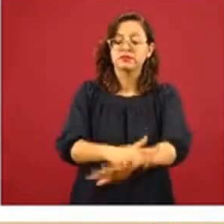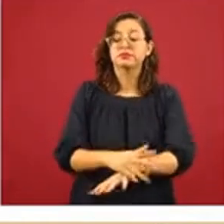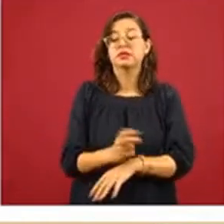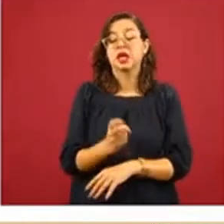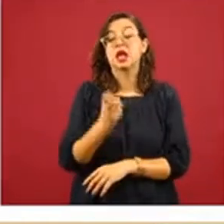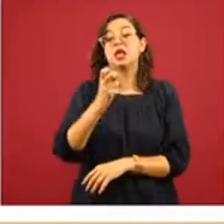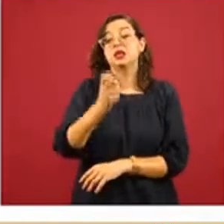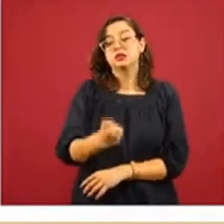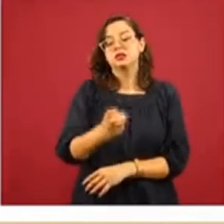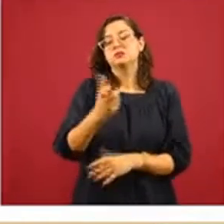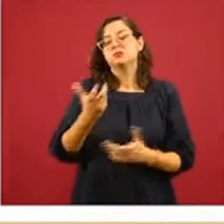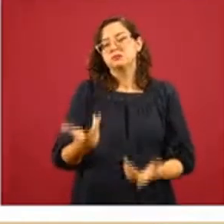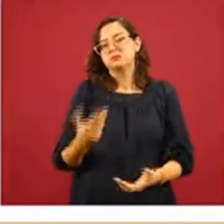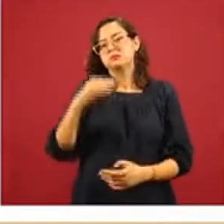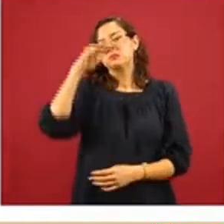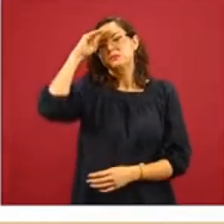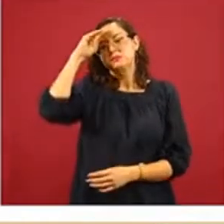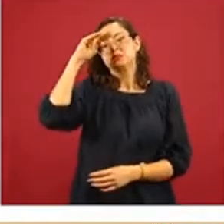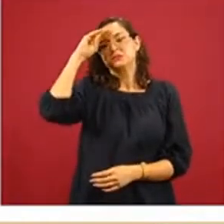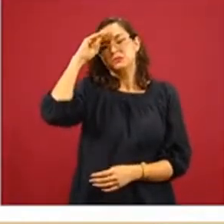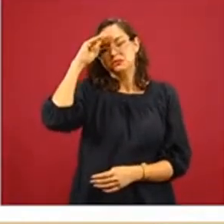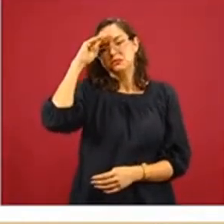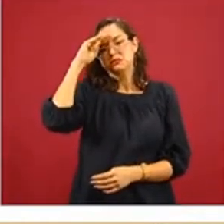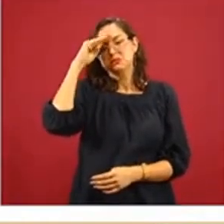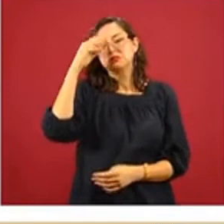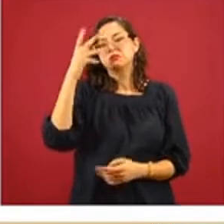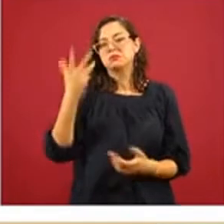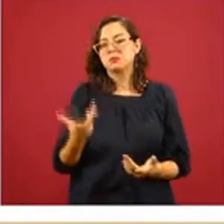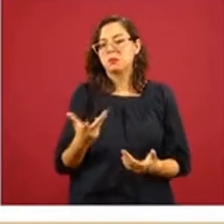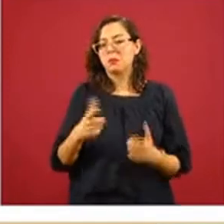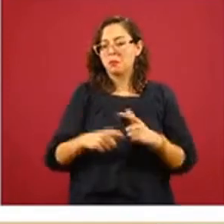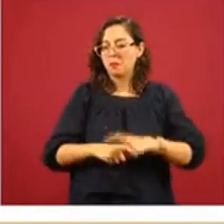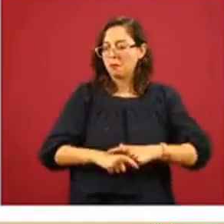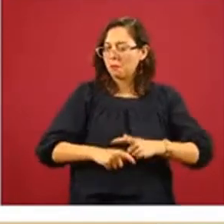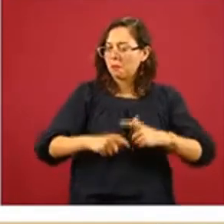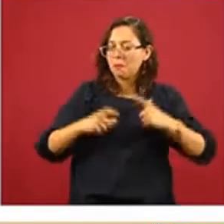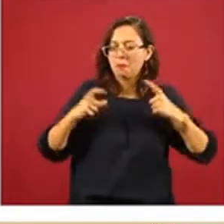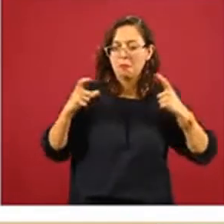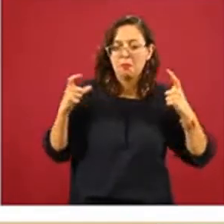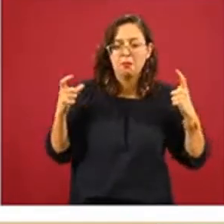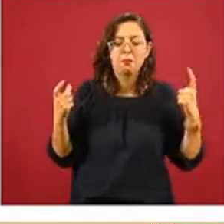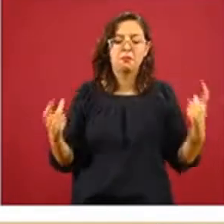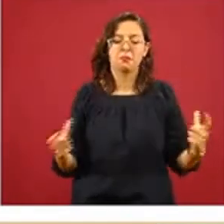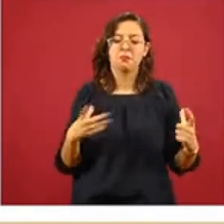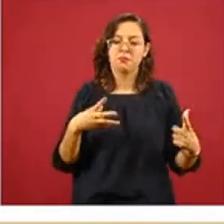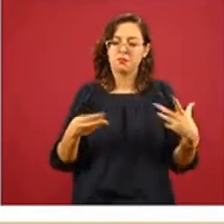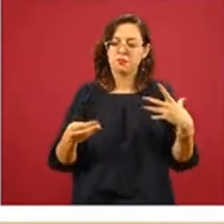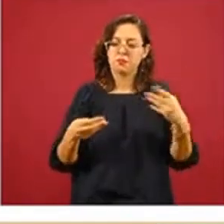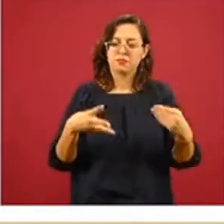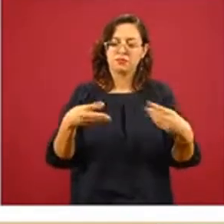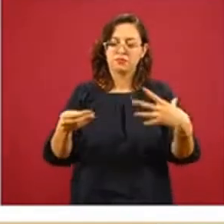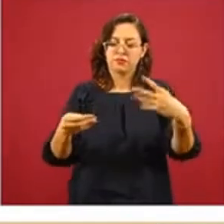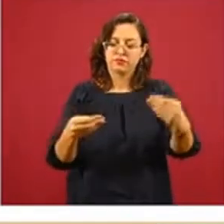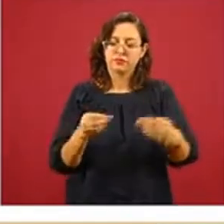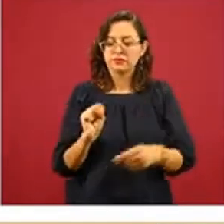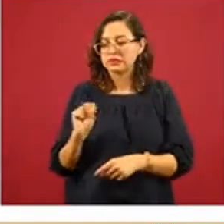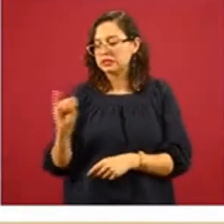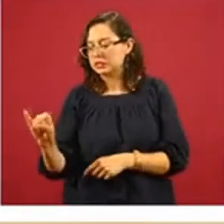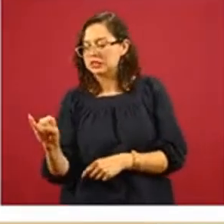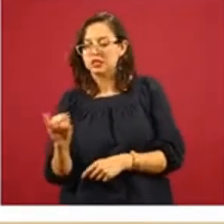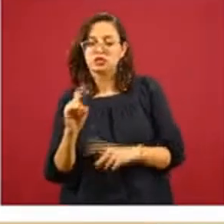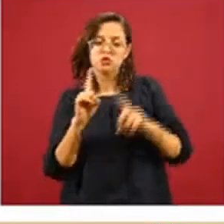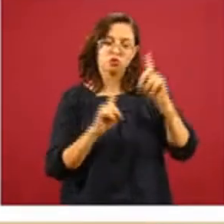permitirá saber cuándo estamos llegando a un punto máximo de presentación de casos, tanto confirmados